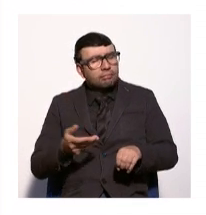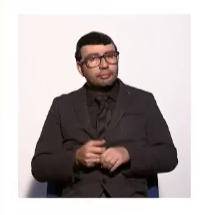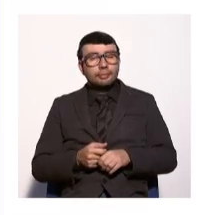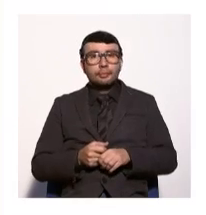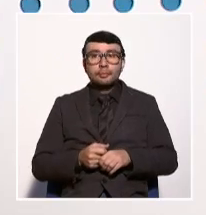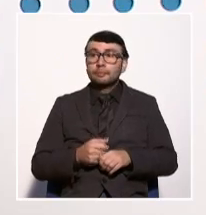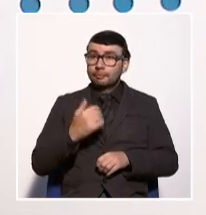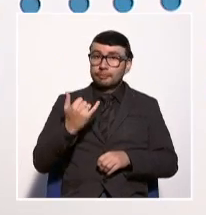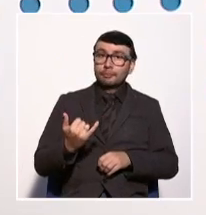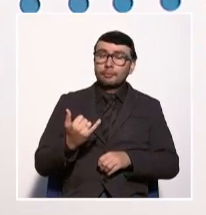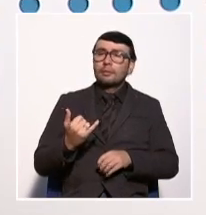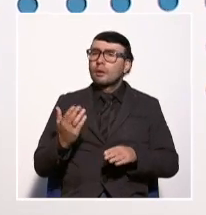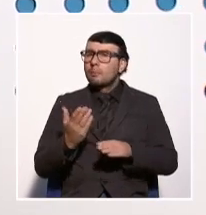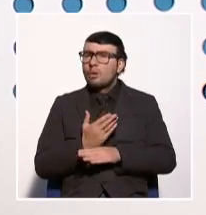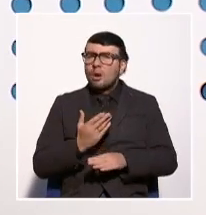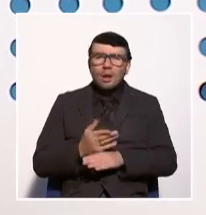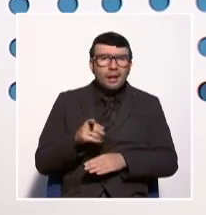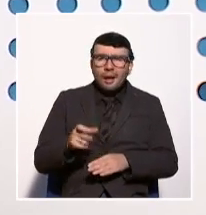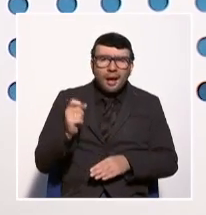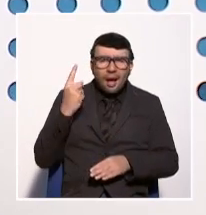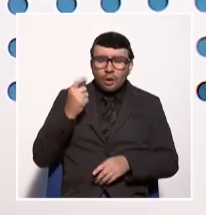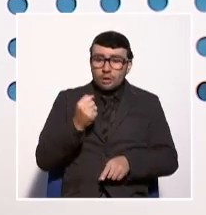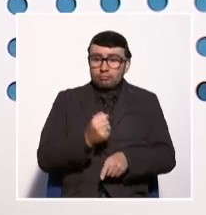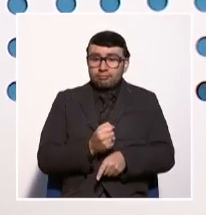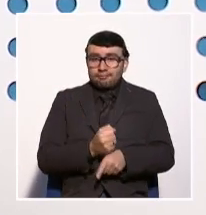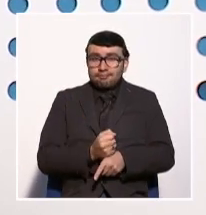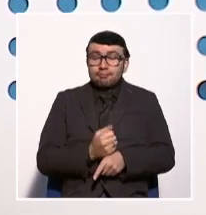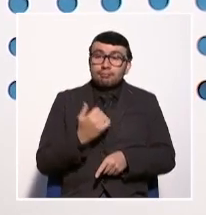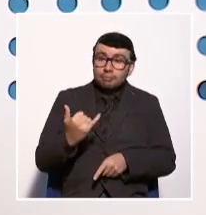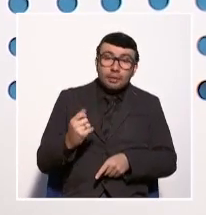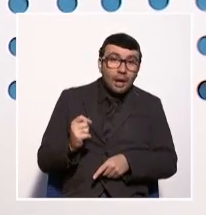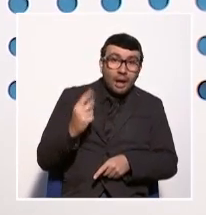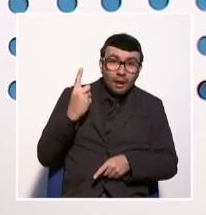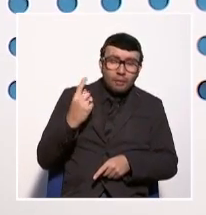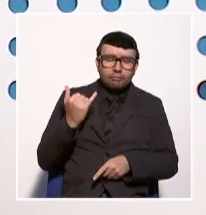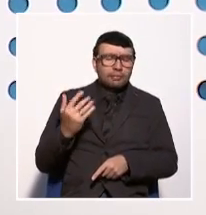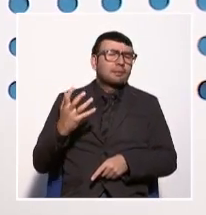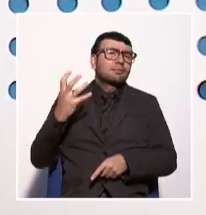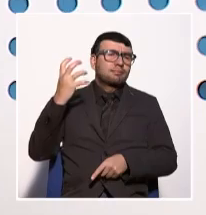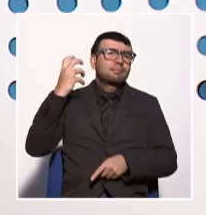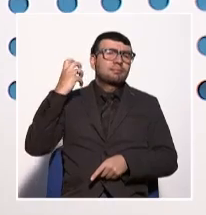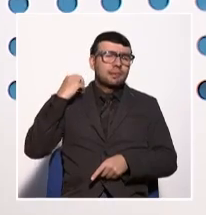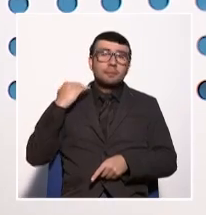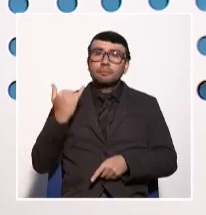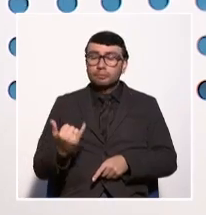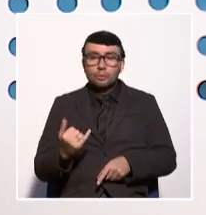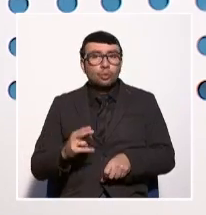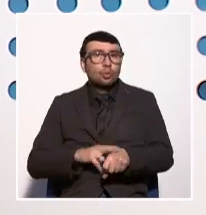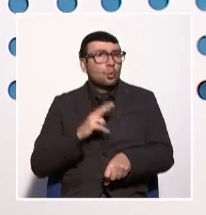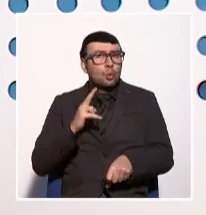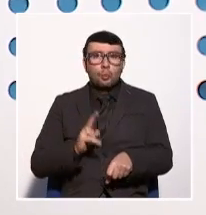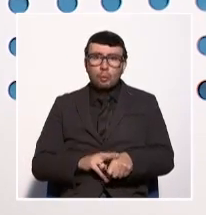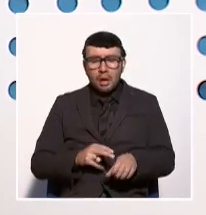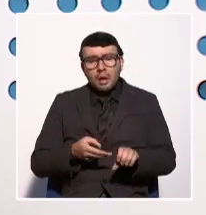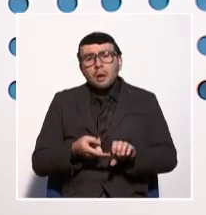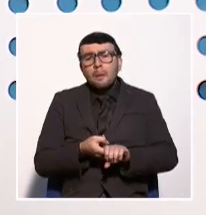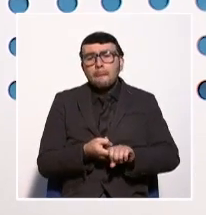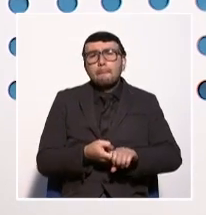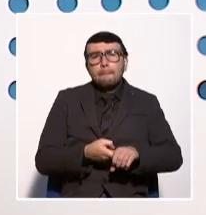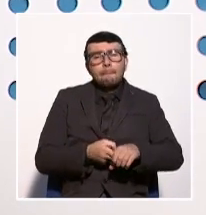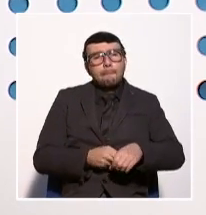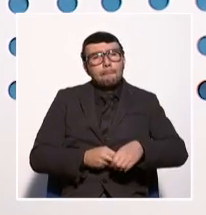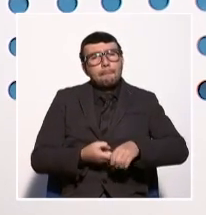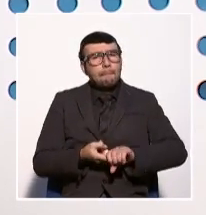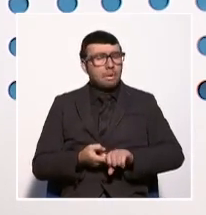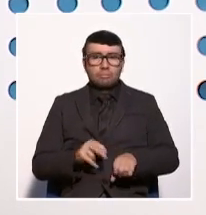detección de problemas de próstata desde el examen clínico se ha usado el tacto rectal que es un examen normal sentí muchos